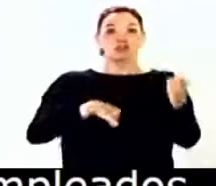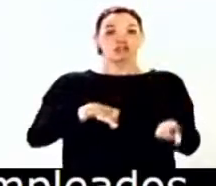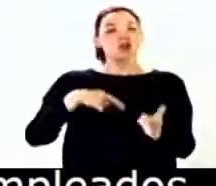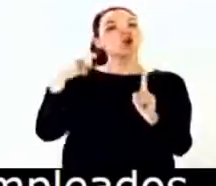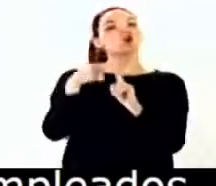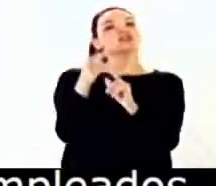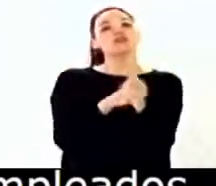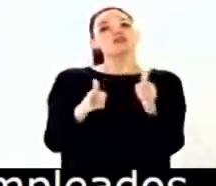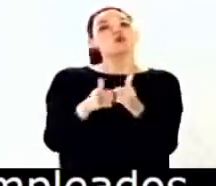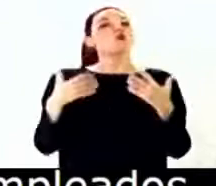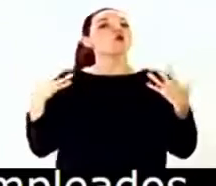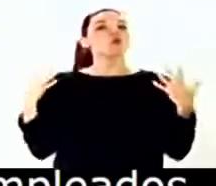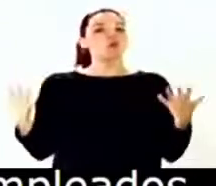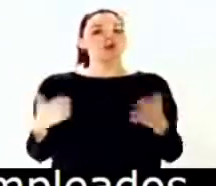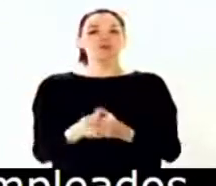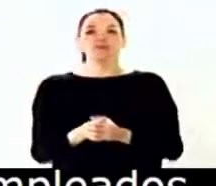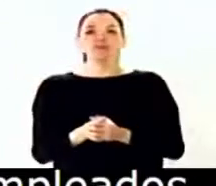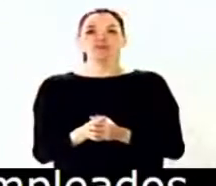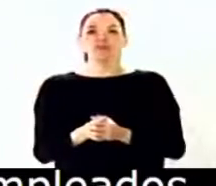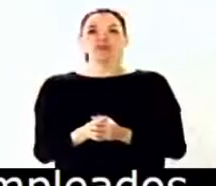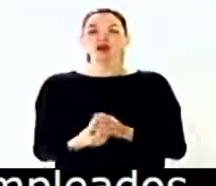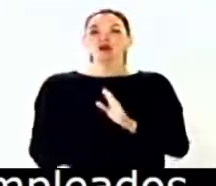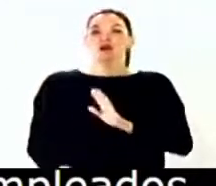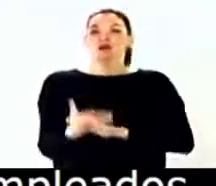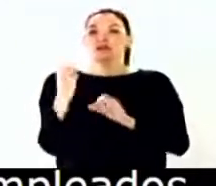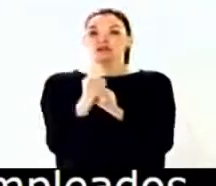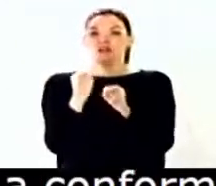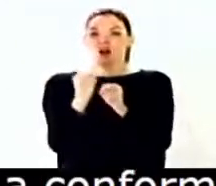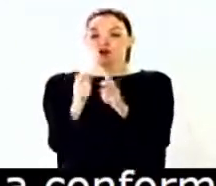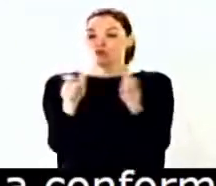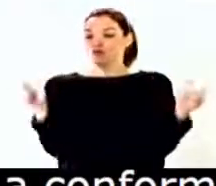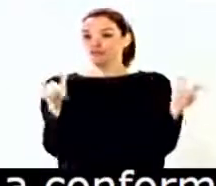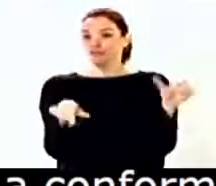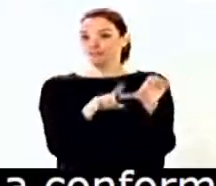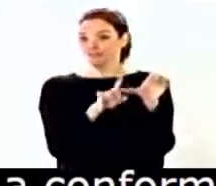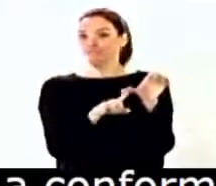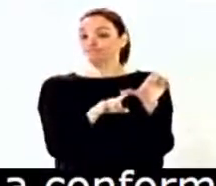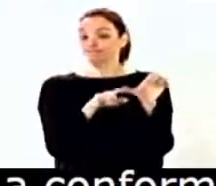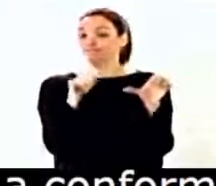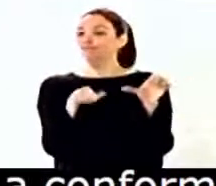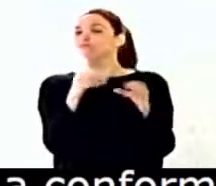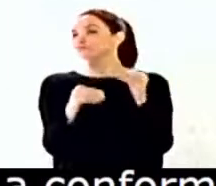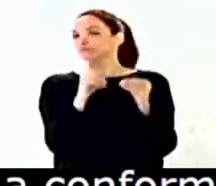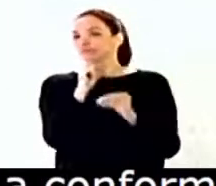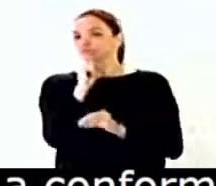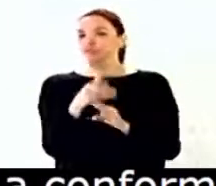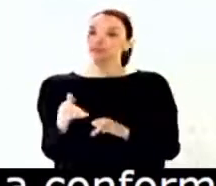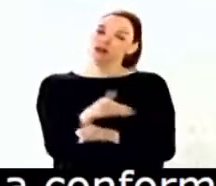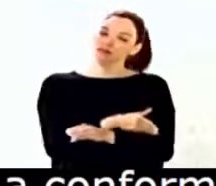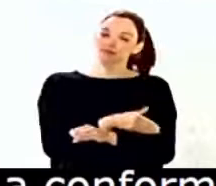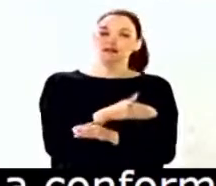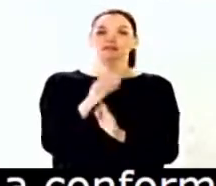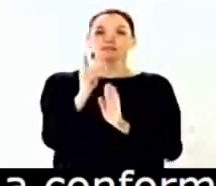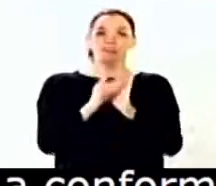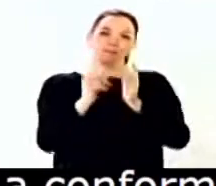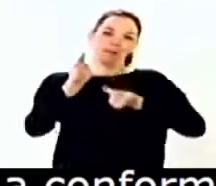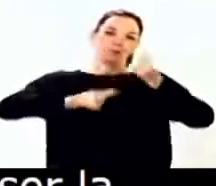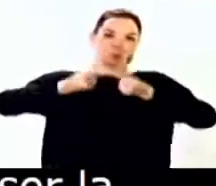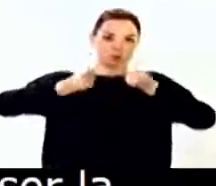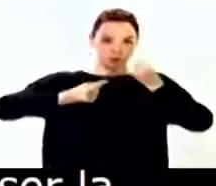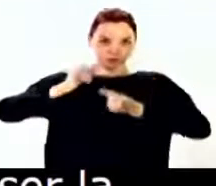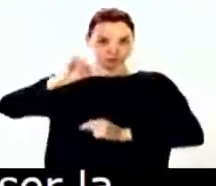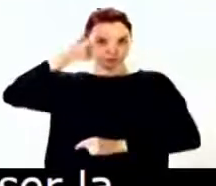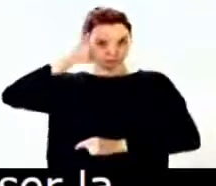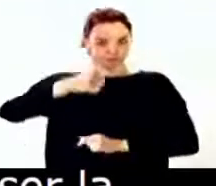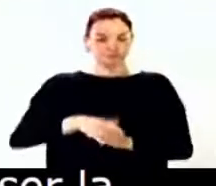ser la creación de empleo en Extremadura y para eso es fundamental la aprobación de estos presupuestos.